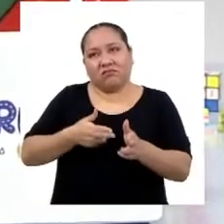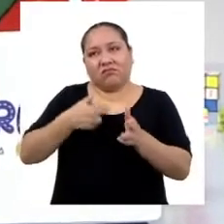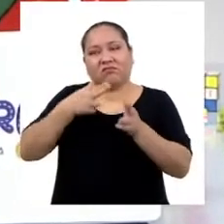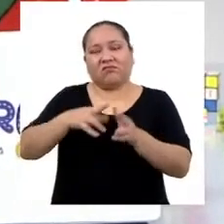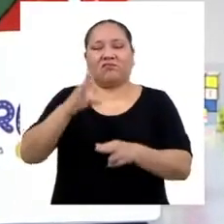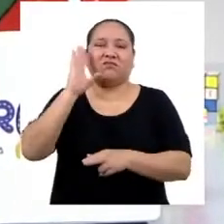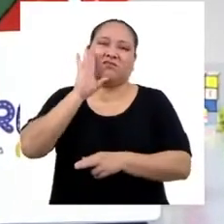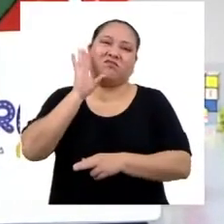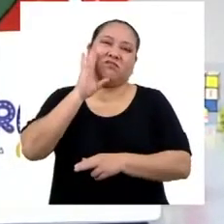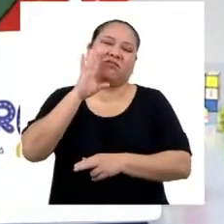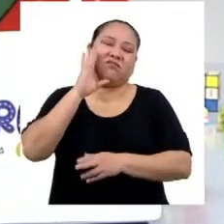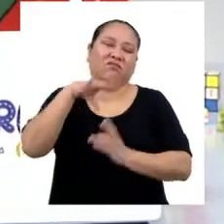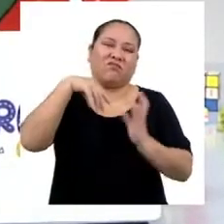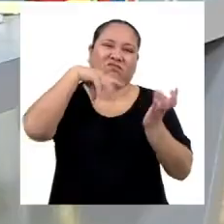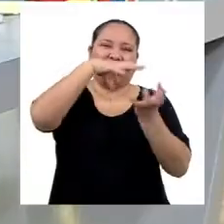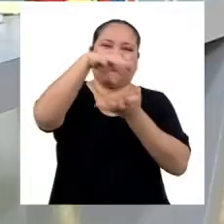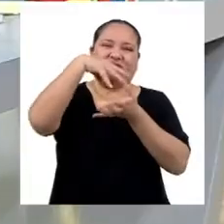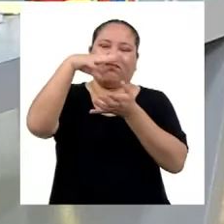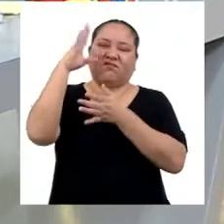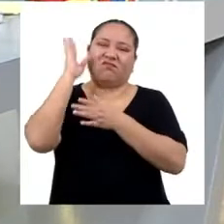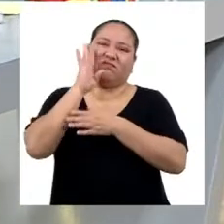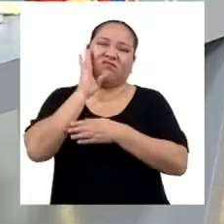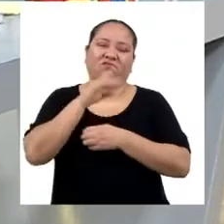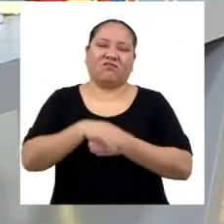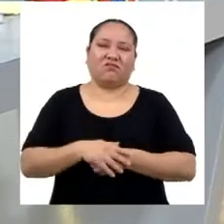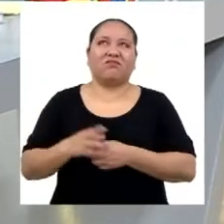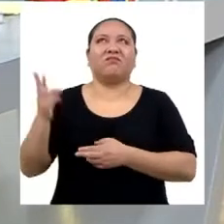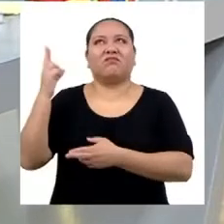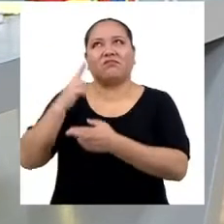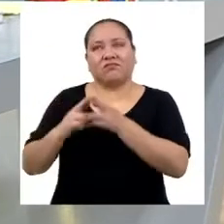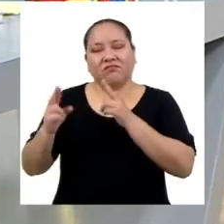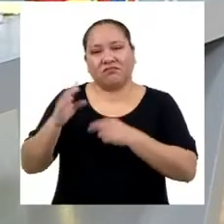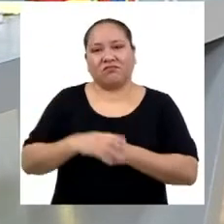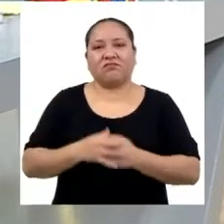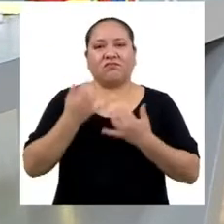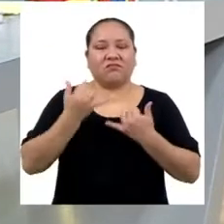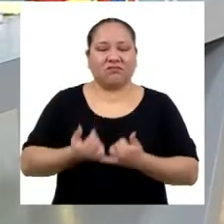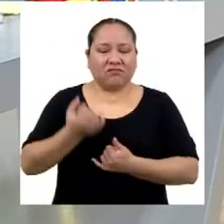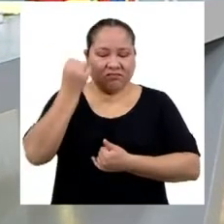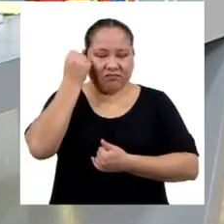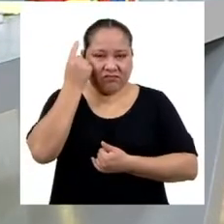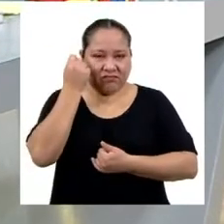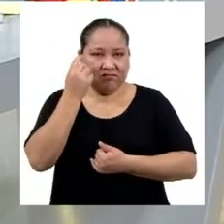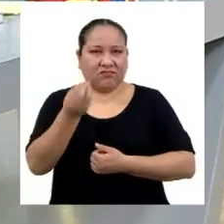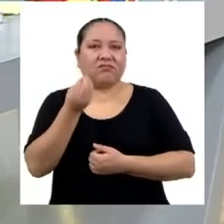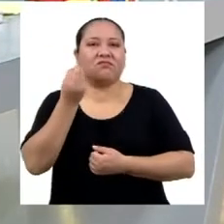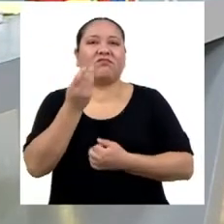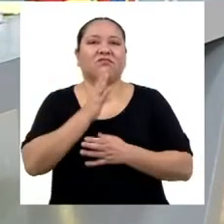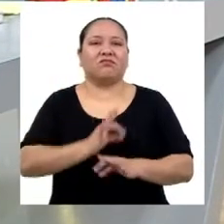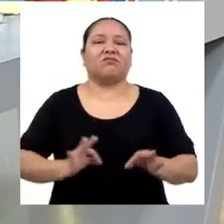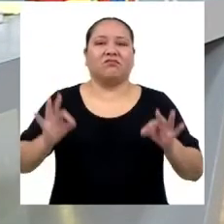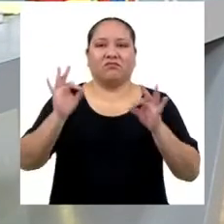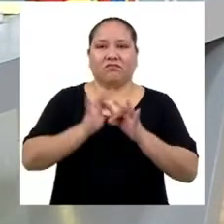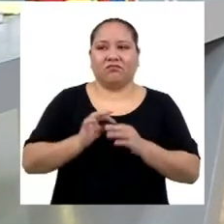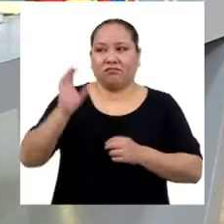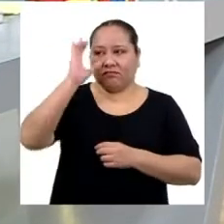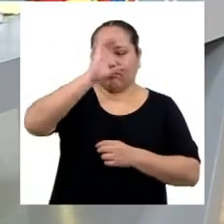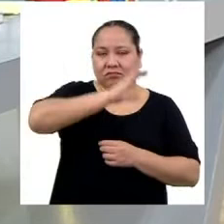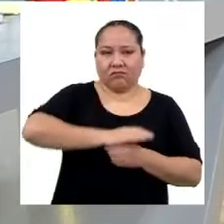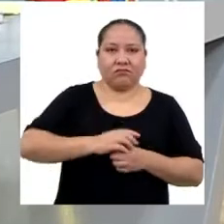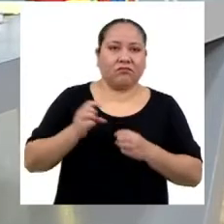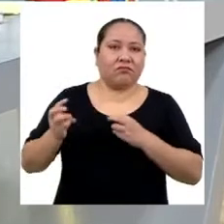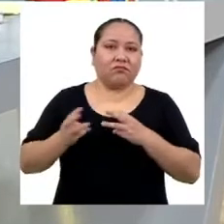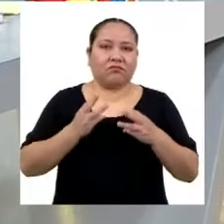contaminación regresaron. Ahora entiendo también por qué es tan importante que busquemos maneras